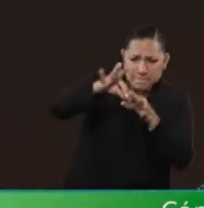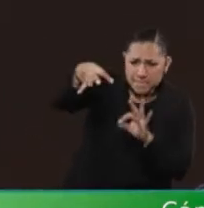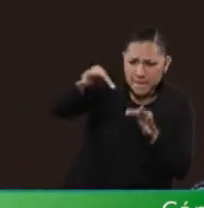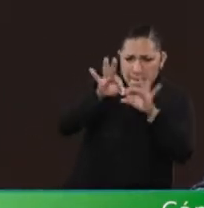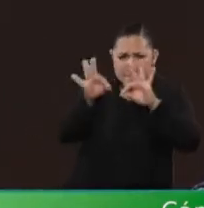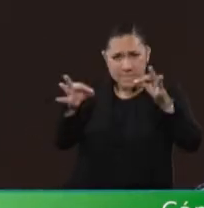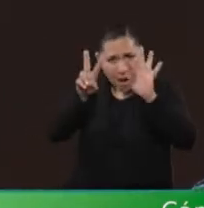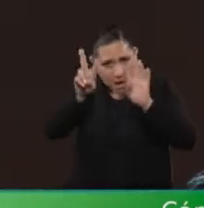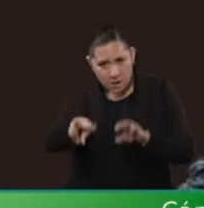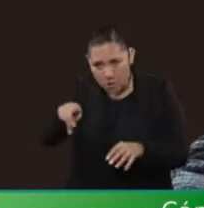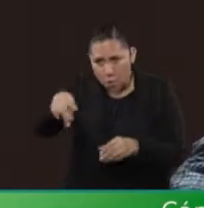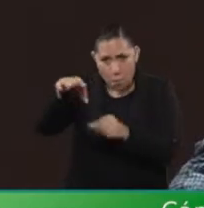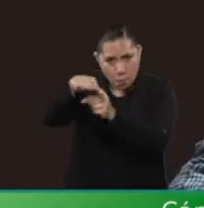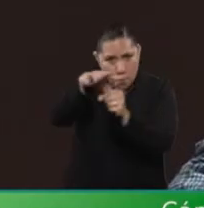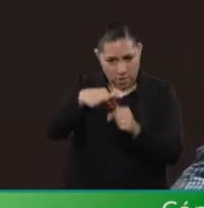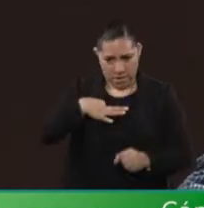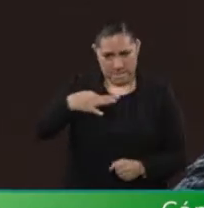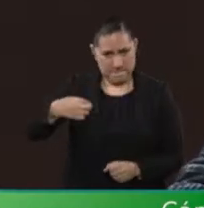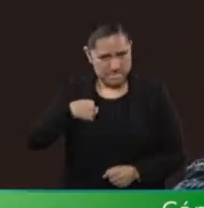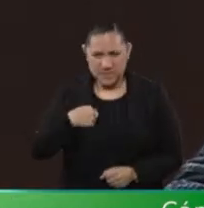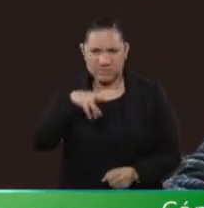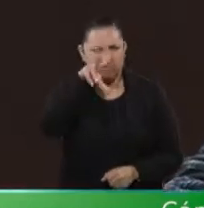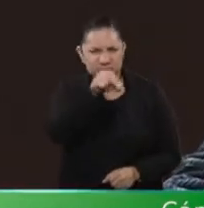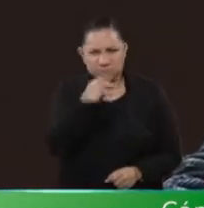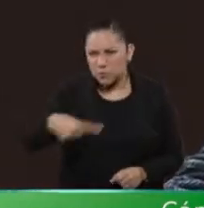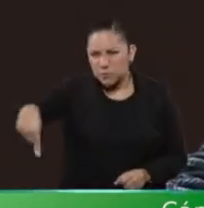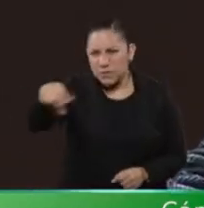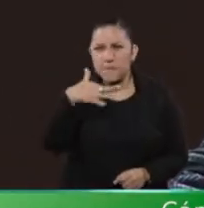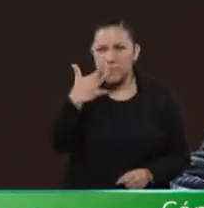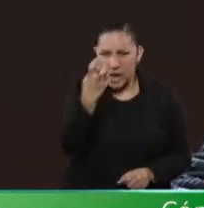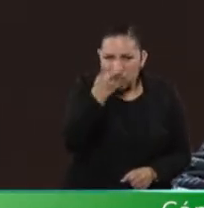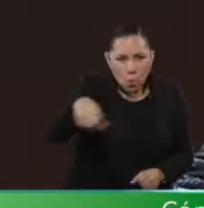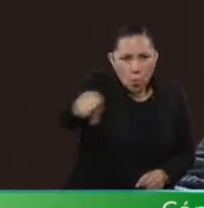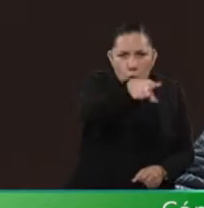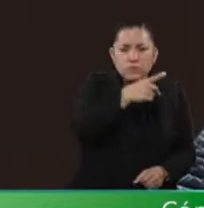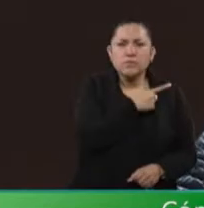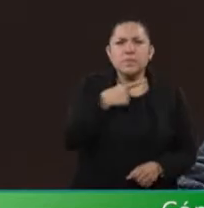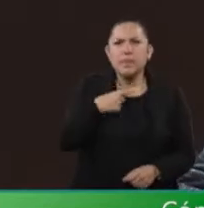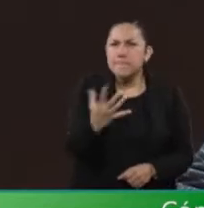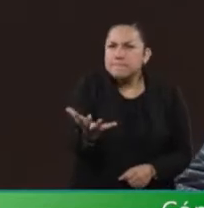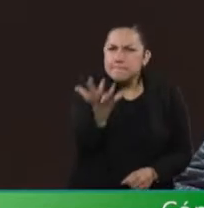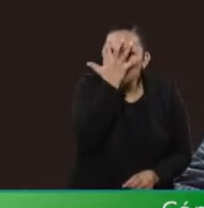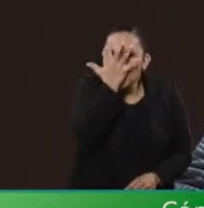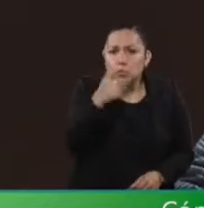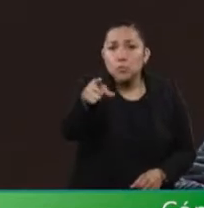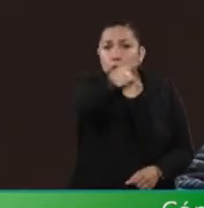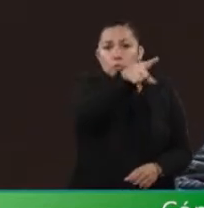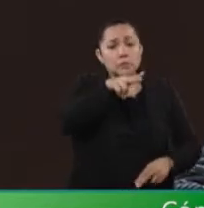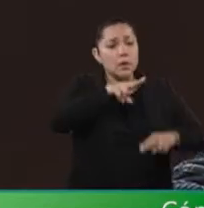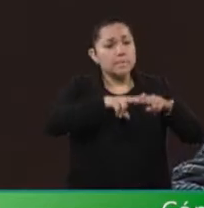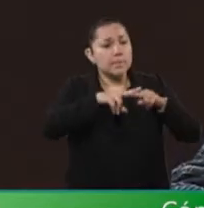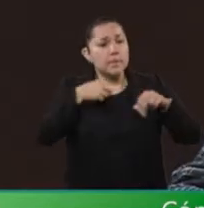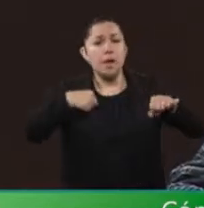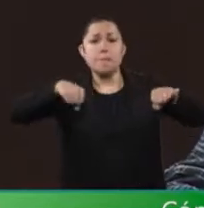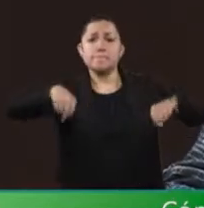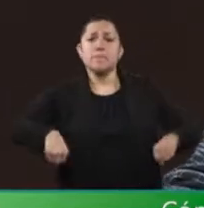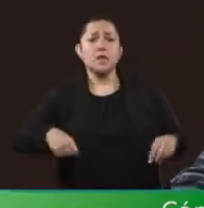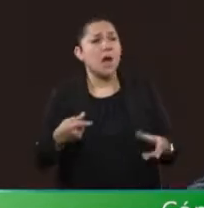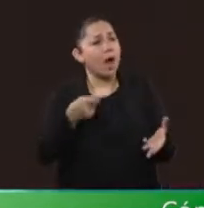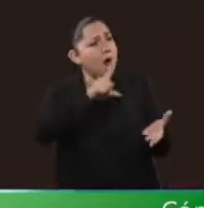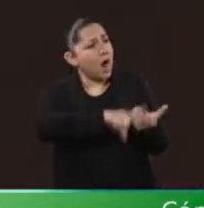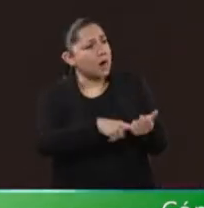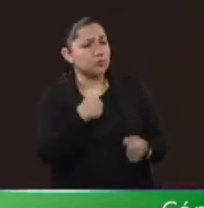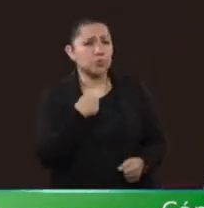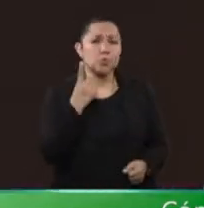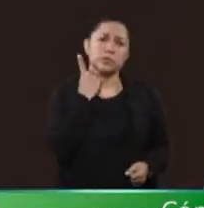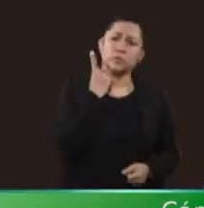ahí porque muchos de los estados no les dio la mayoría, se las robaron en las urnas, embarazándolas al viejo estilo